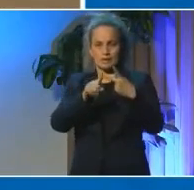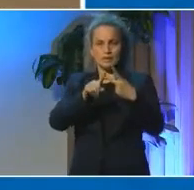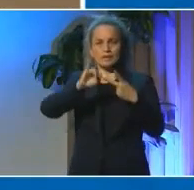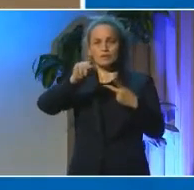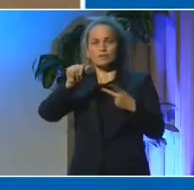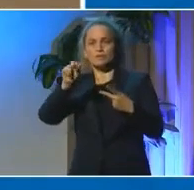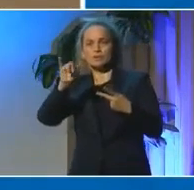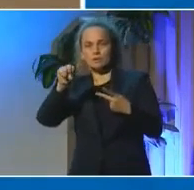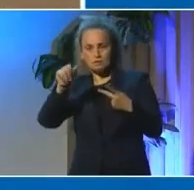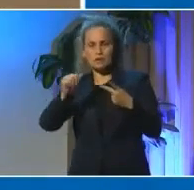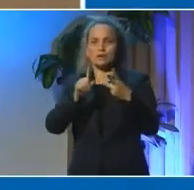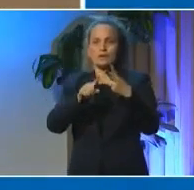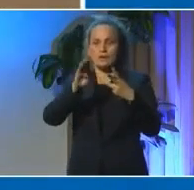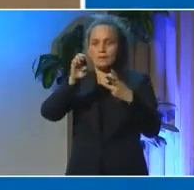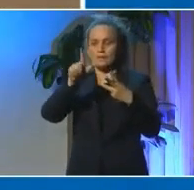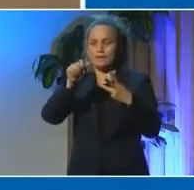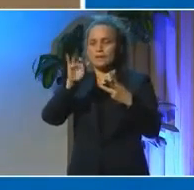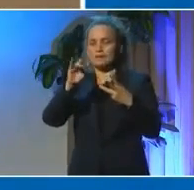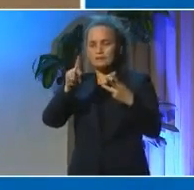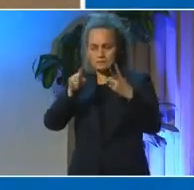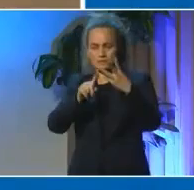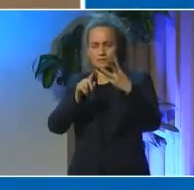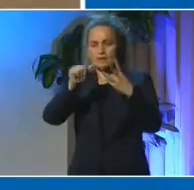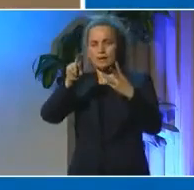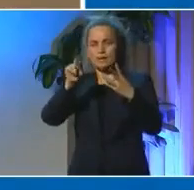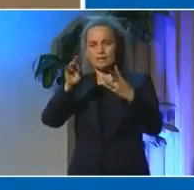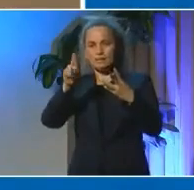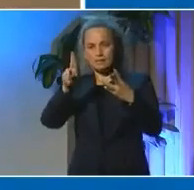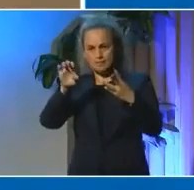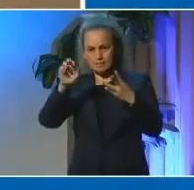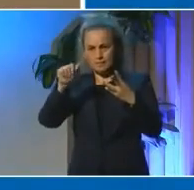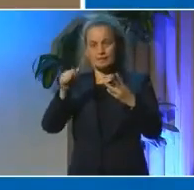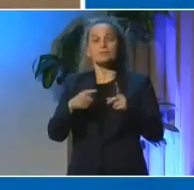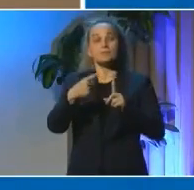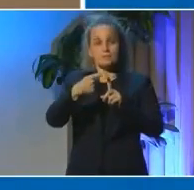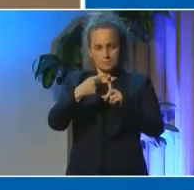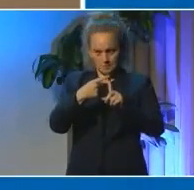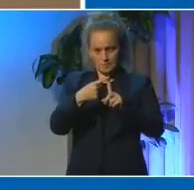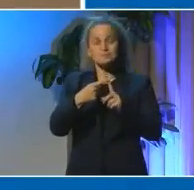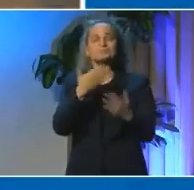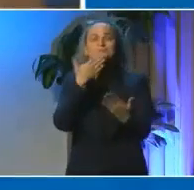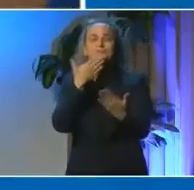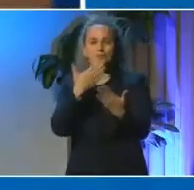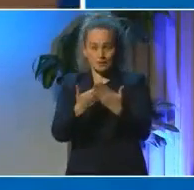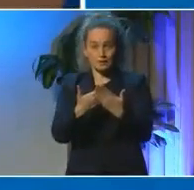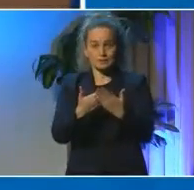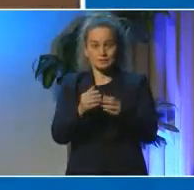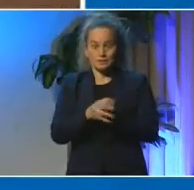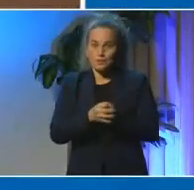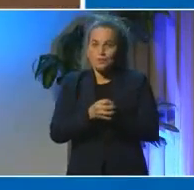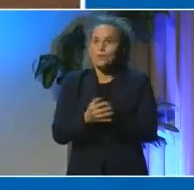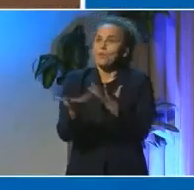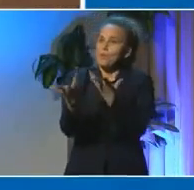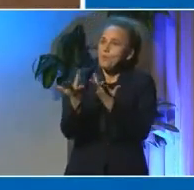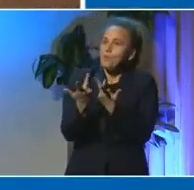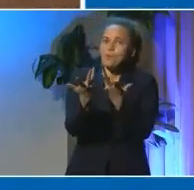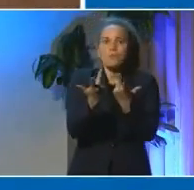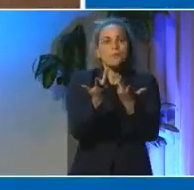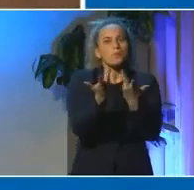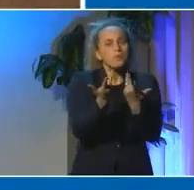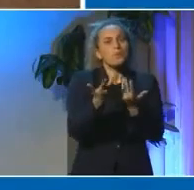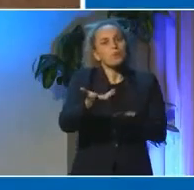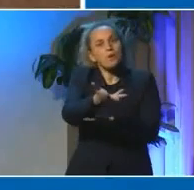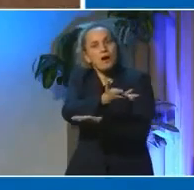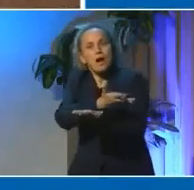Juliana Beatriz y María Andrea Bueno pues para primero para iniciar muchísimas gracias de verdad inspirador todo lo que también aquí